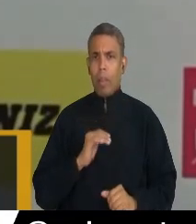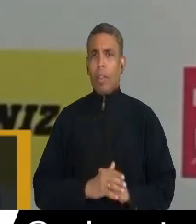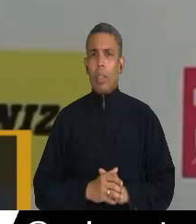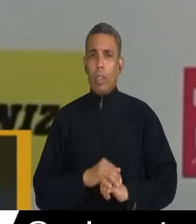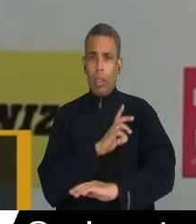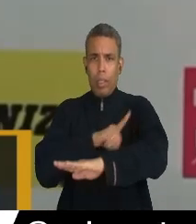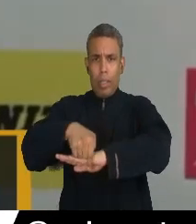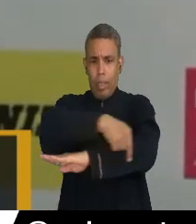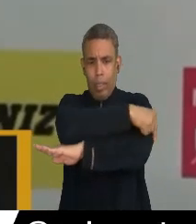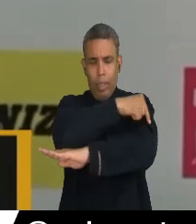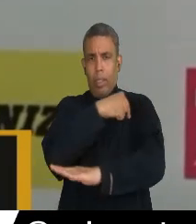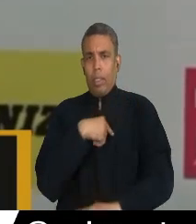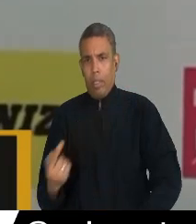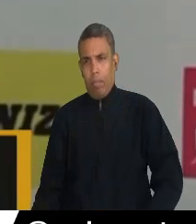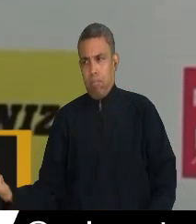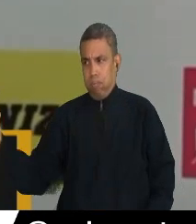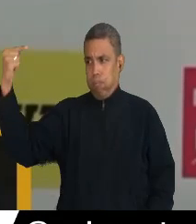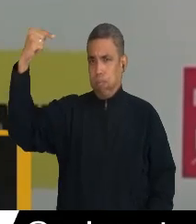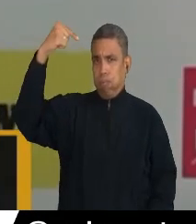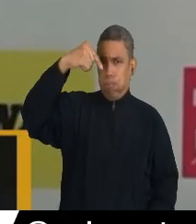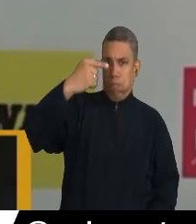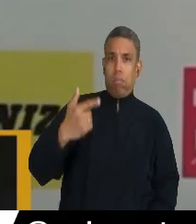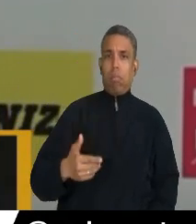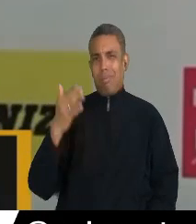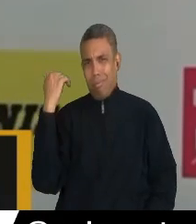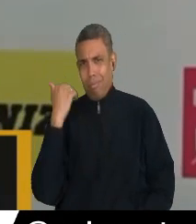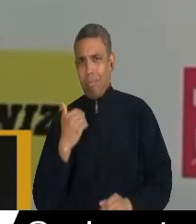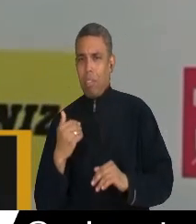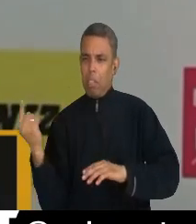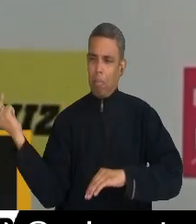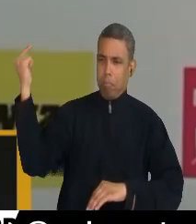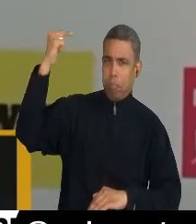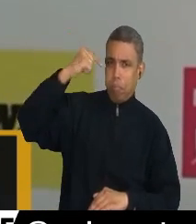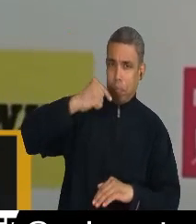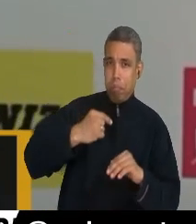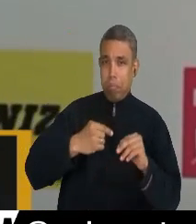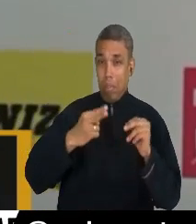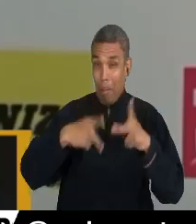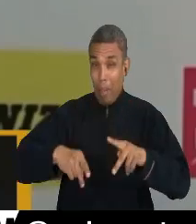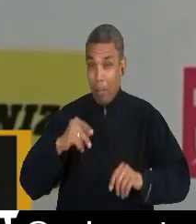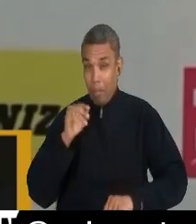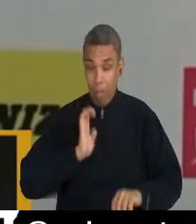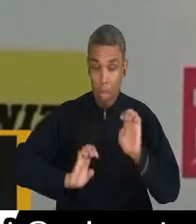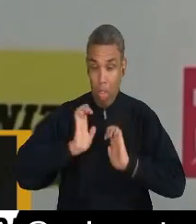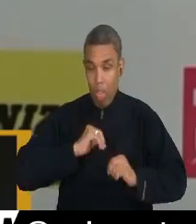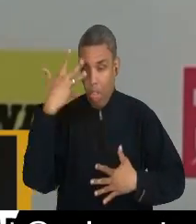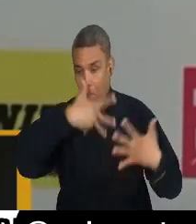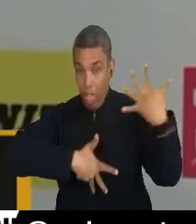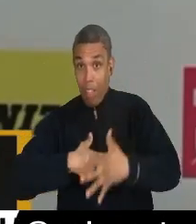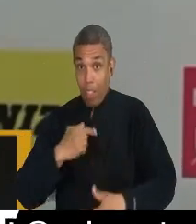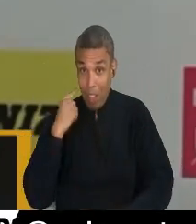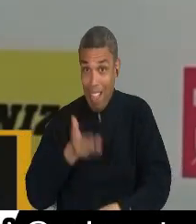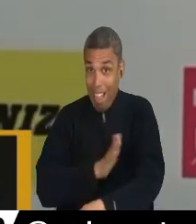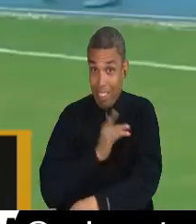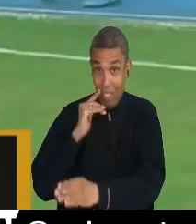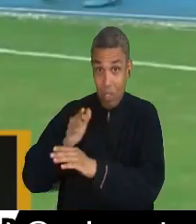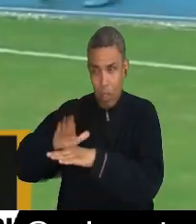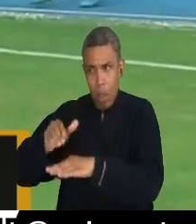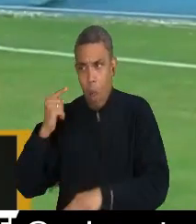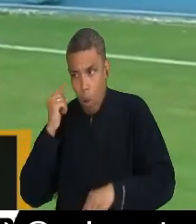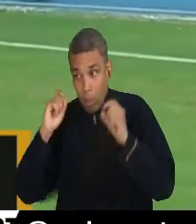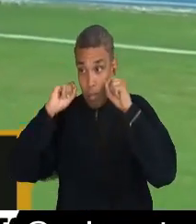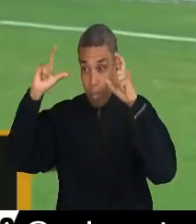rebote, después de haber cobrado varios córner, a veces se desentiende de la jugada del rebote. Bueno, hicimos bien el movimiento, Carlos entró